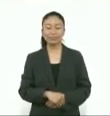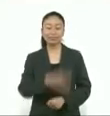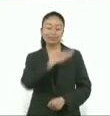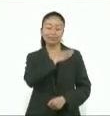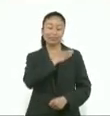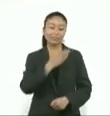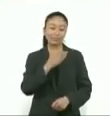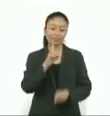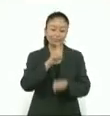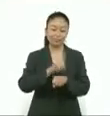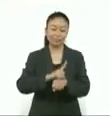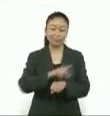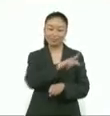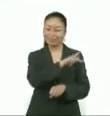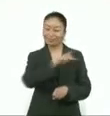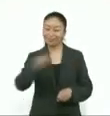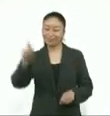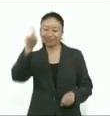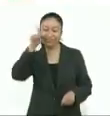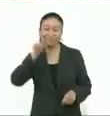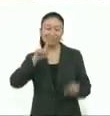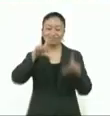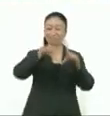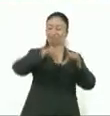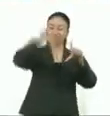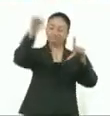Buenos días a todas las mujeres de México.